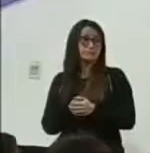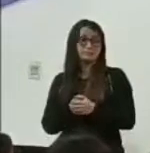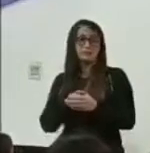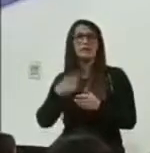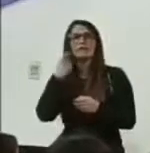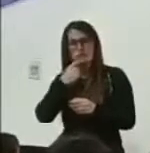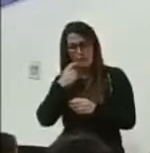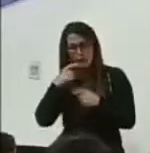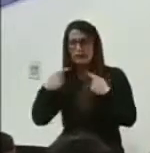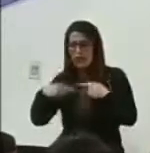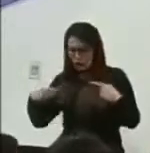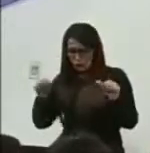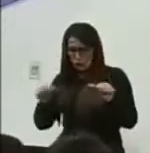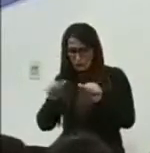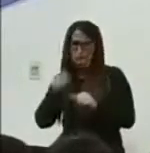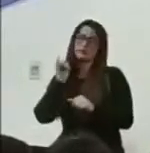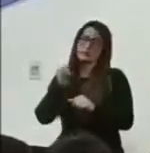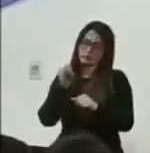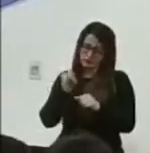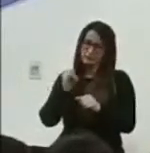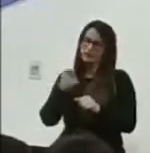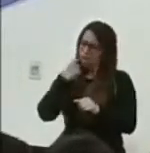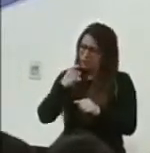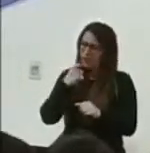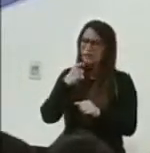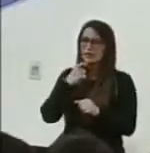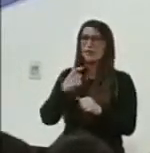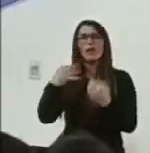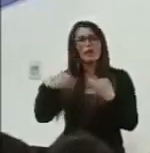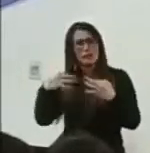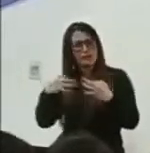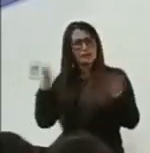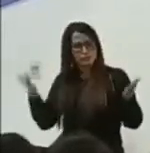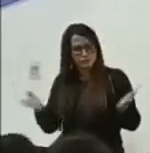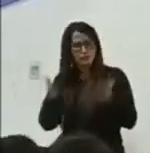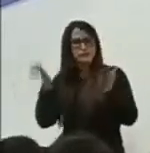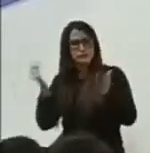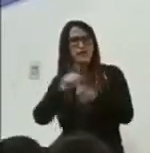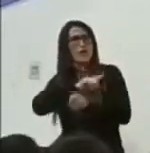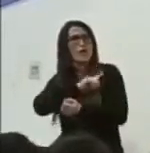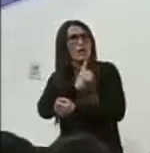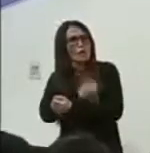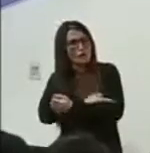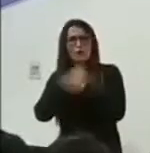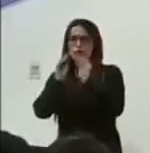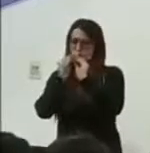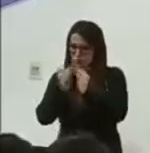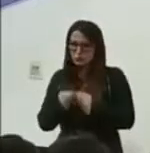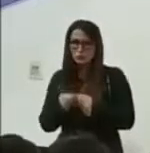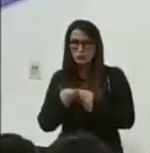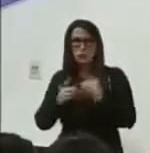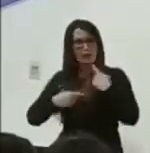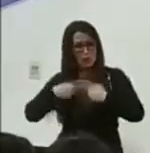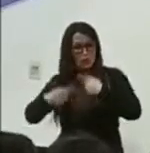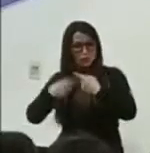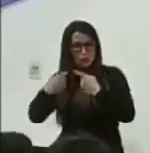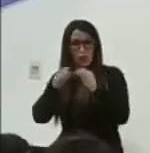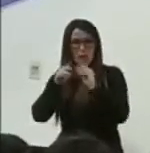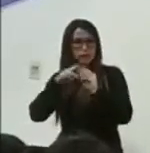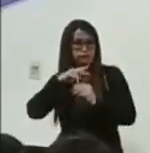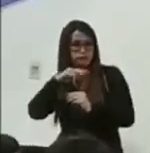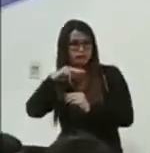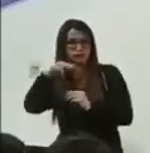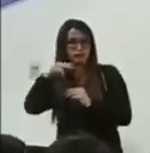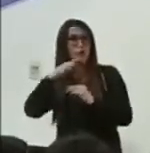¿Nos quedan cosas por hacer? Por supuesto. Tenemos que retener talentos, vamos a tener que hacer un esfuerzo presupuestal para retener esos talentos, porque son